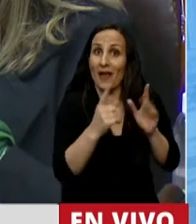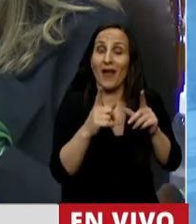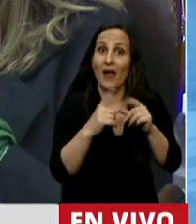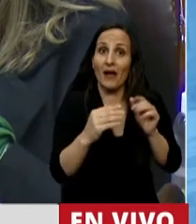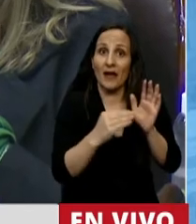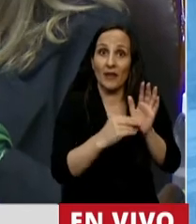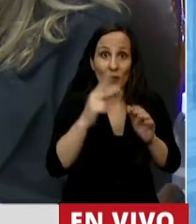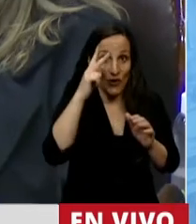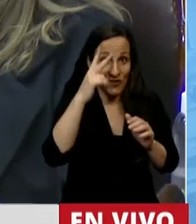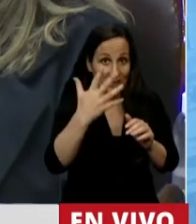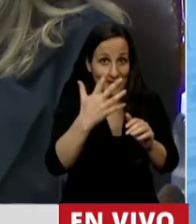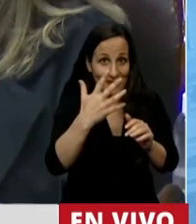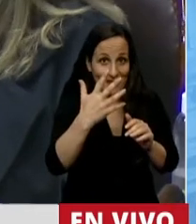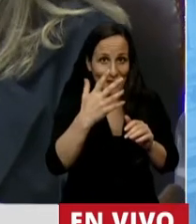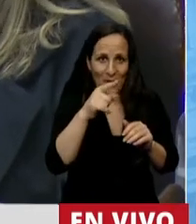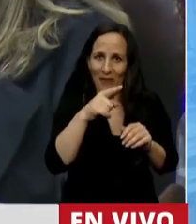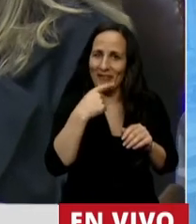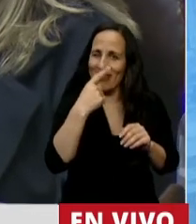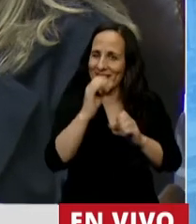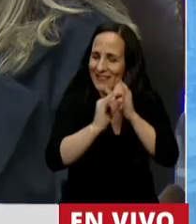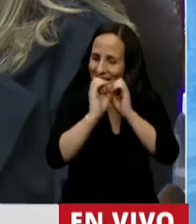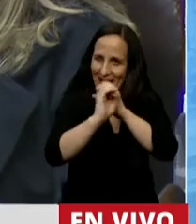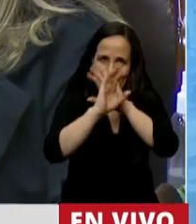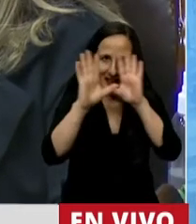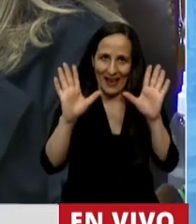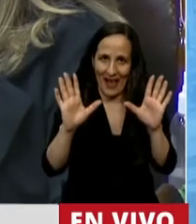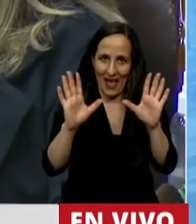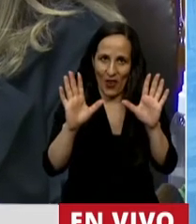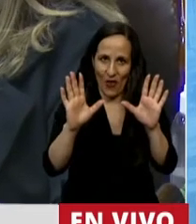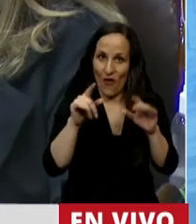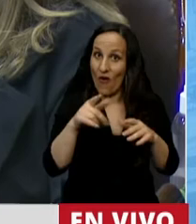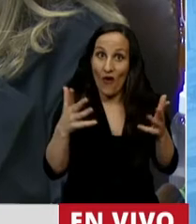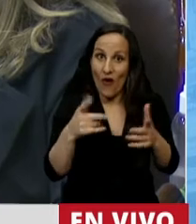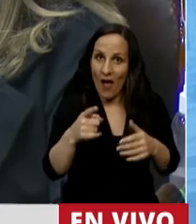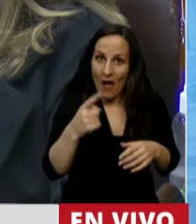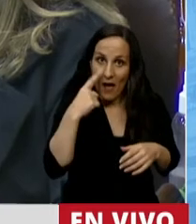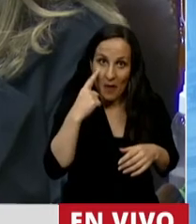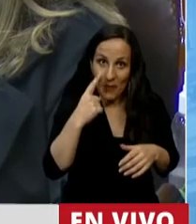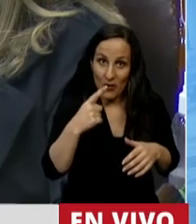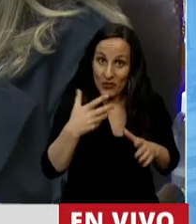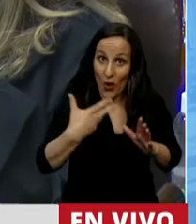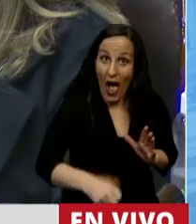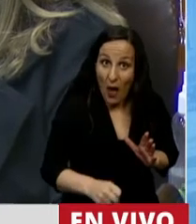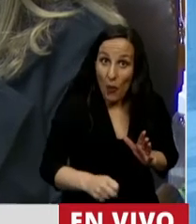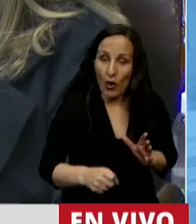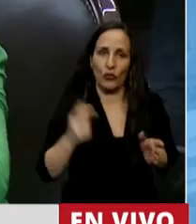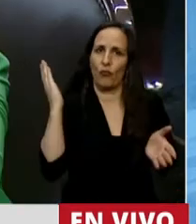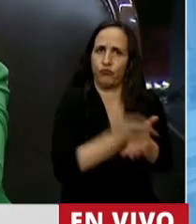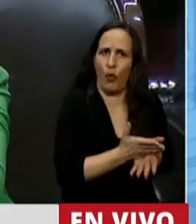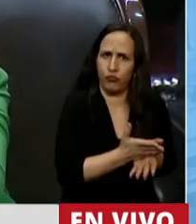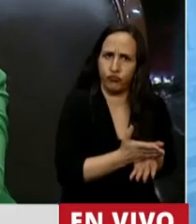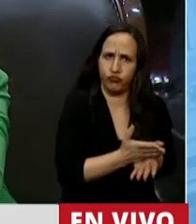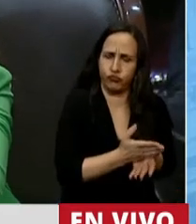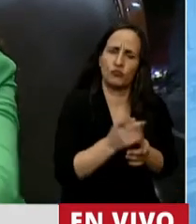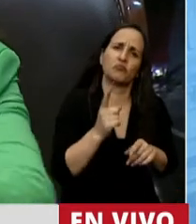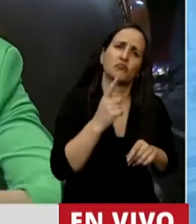85 dice claramente que el que causara un aborto será reprimido, artículo 1, con reclusión o prisión